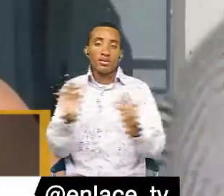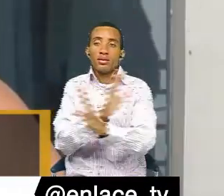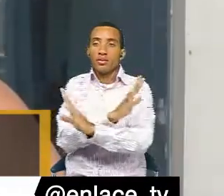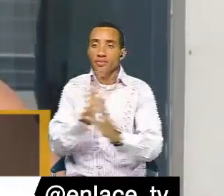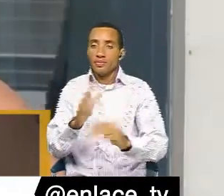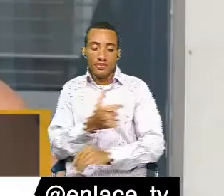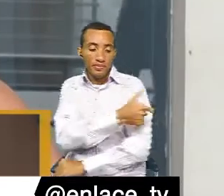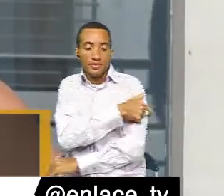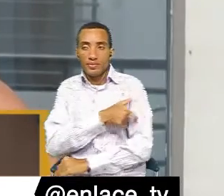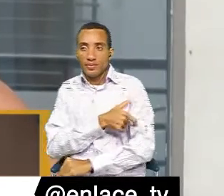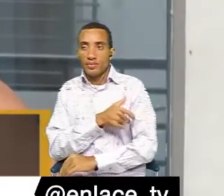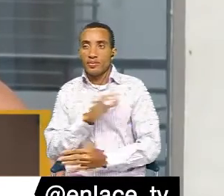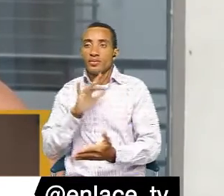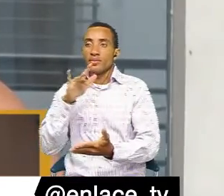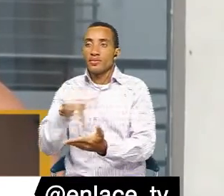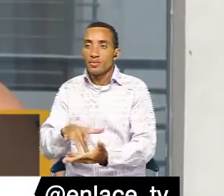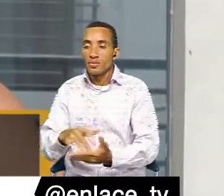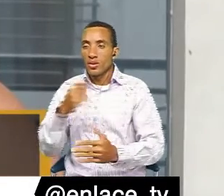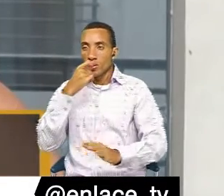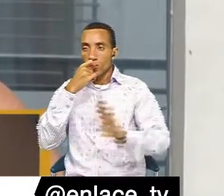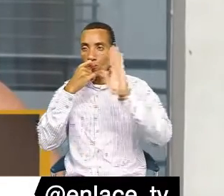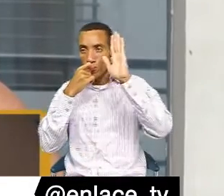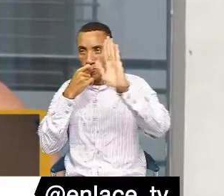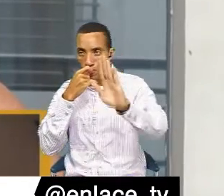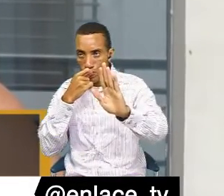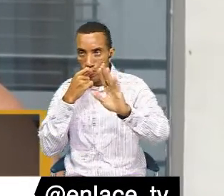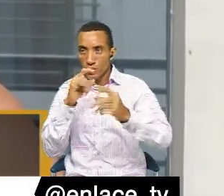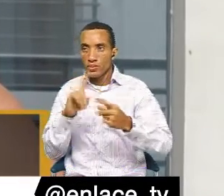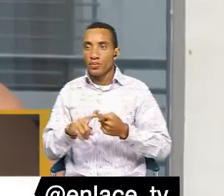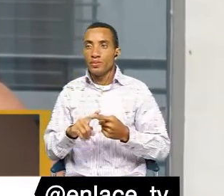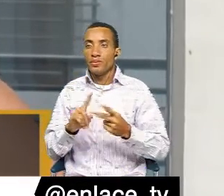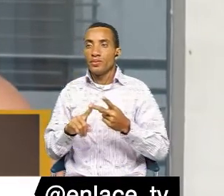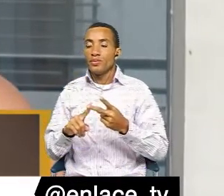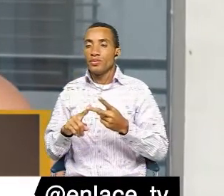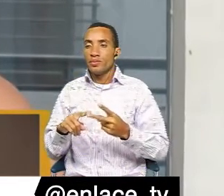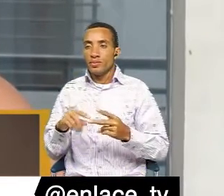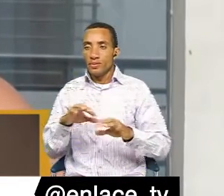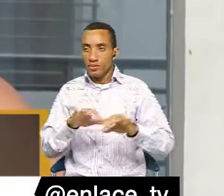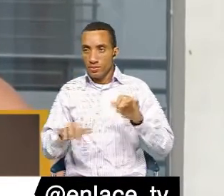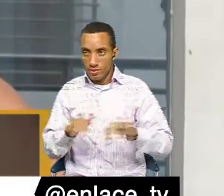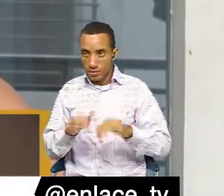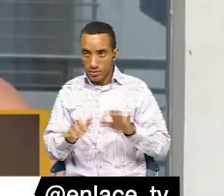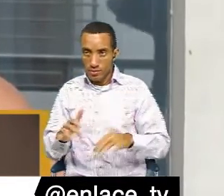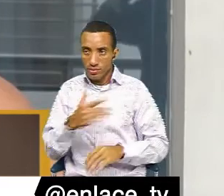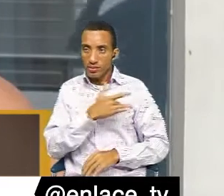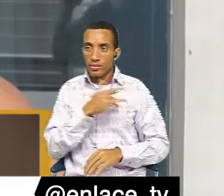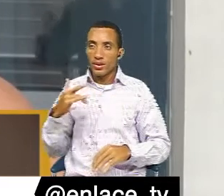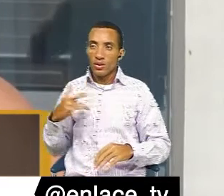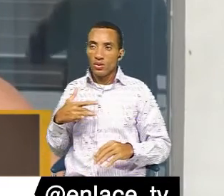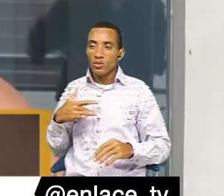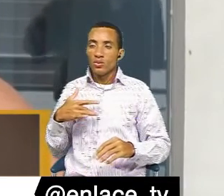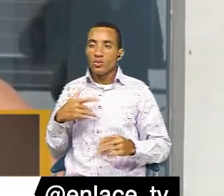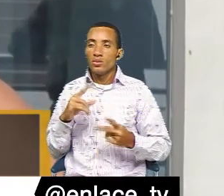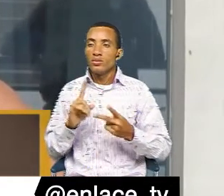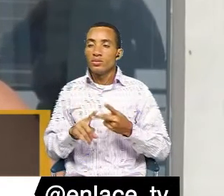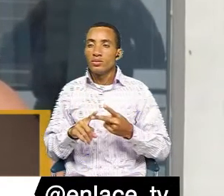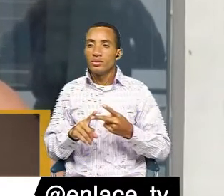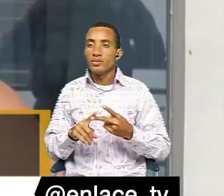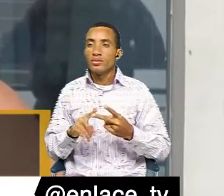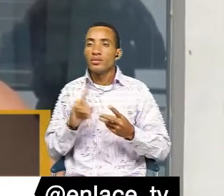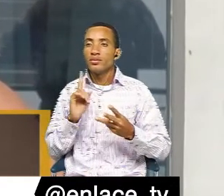comité participa la Inspección de Tránsito y Transporte, la Secretaría de Salud, también participa la